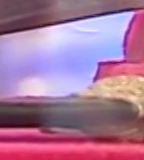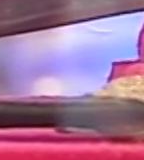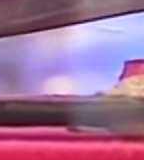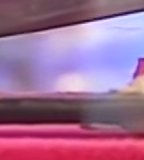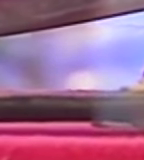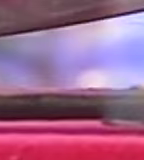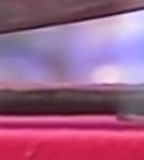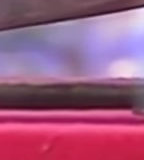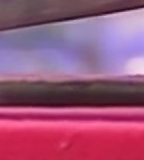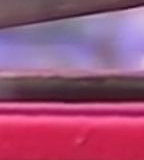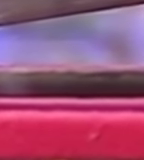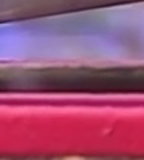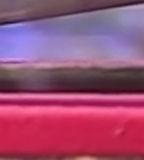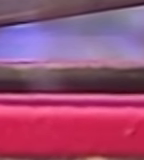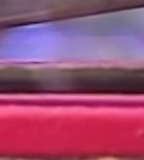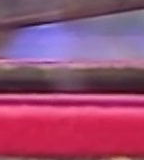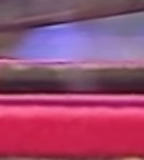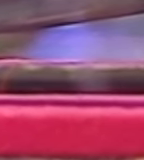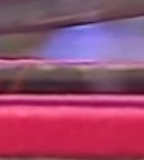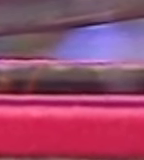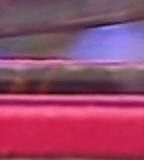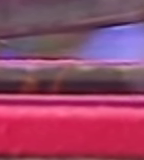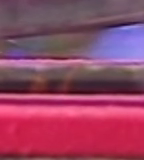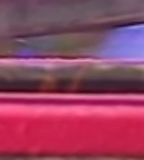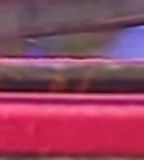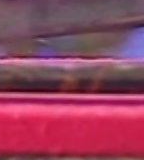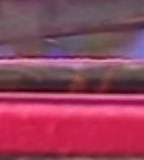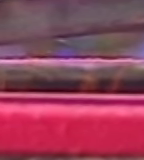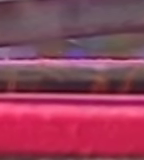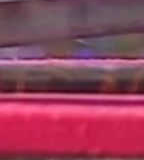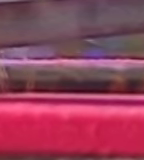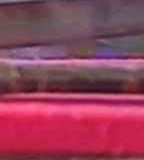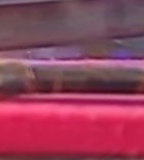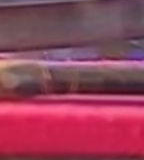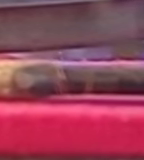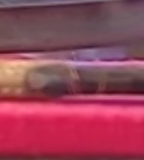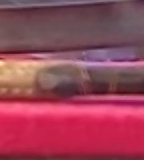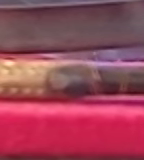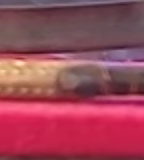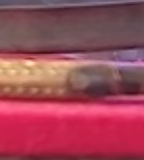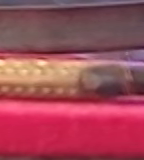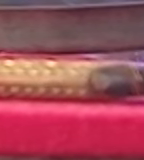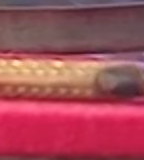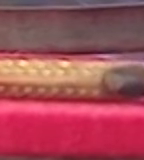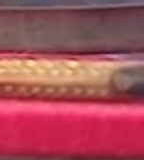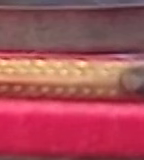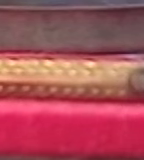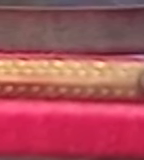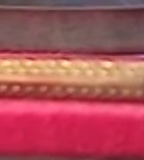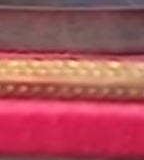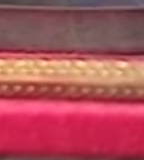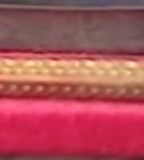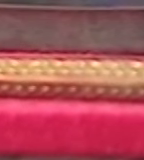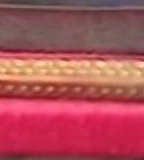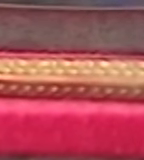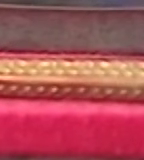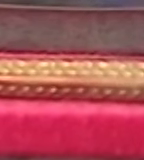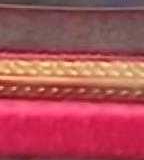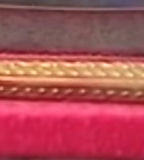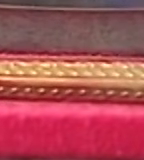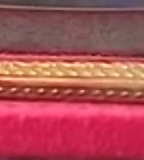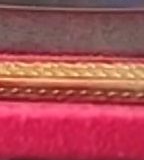del brillante, de los generales del ejército patriota, para que, según nos ha dicho el general en